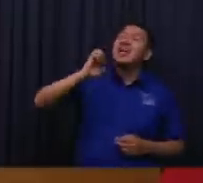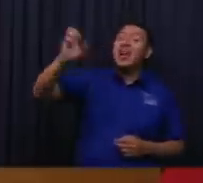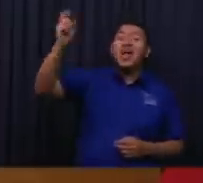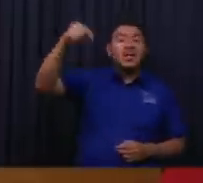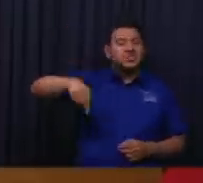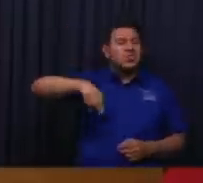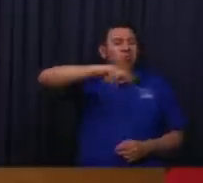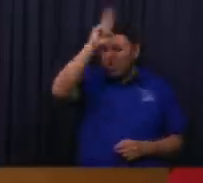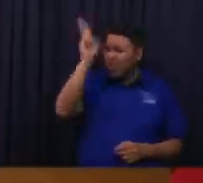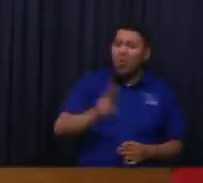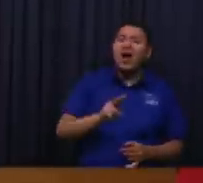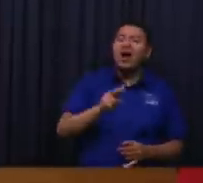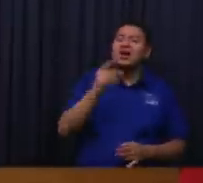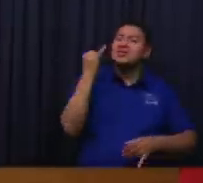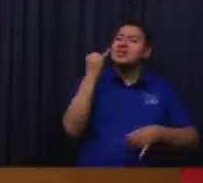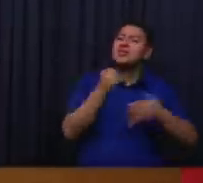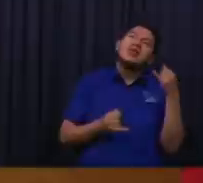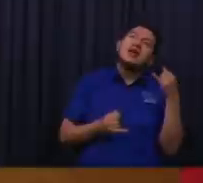se acabara.